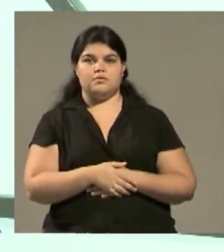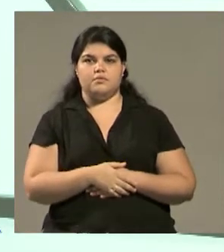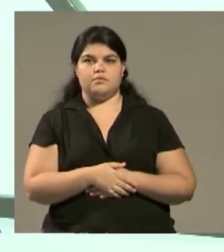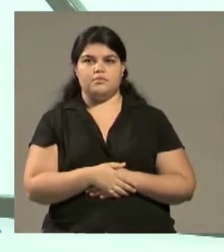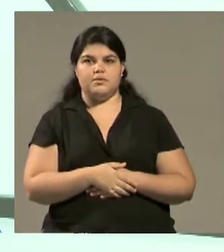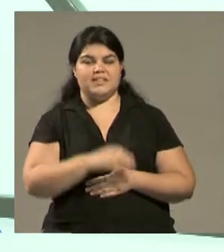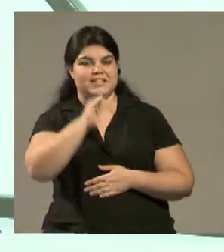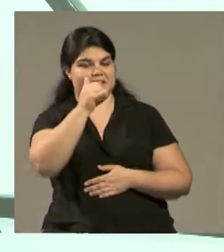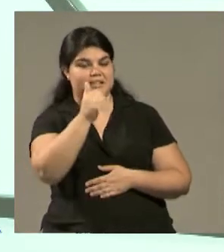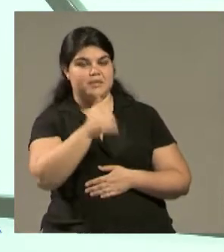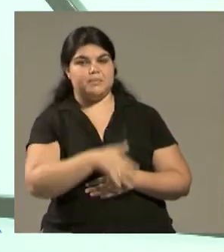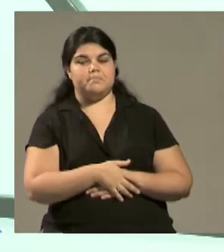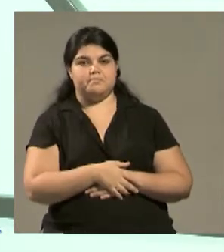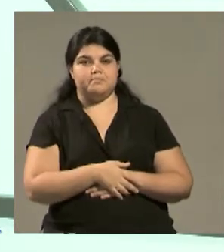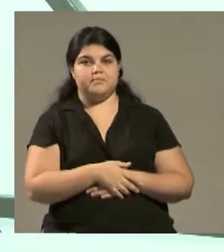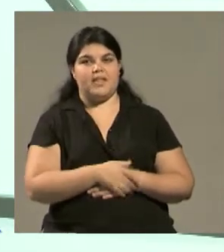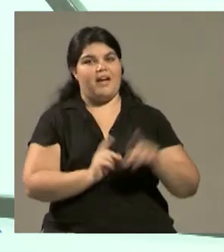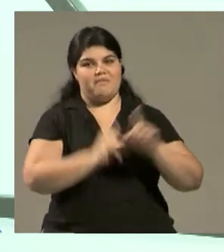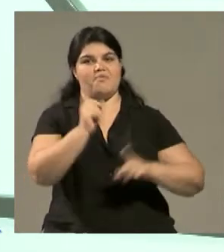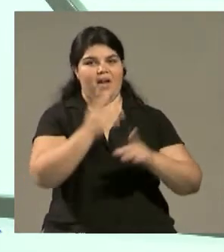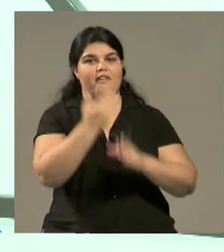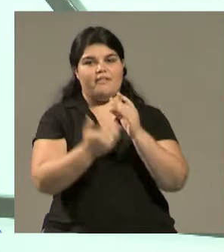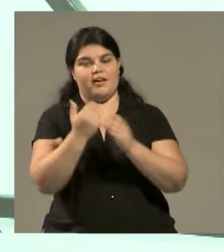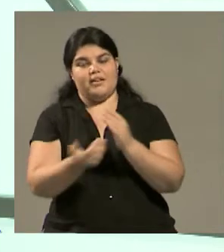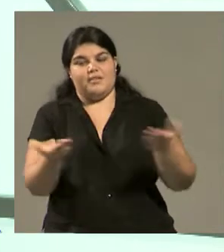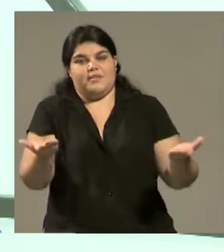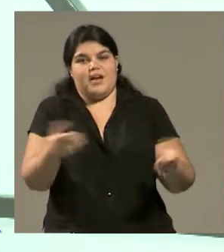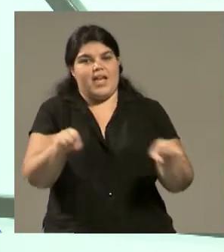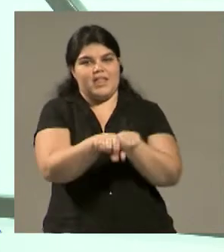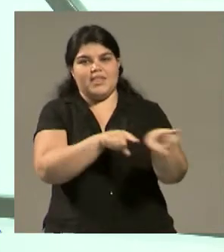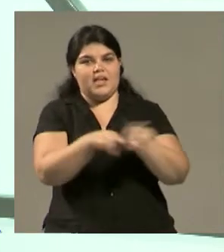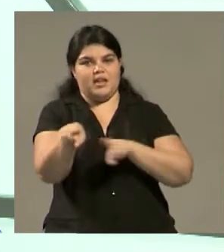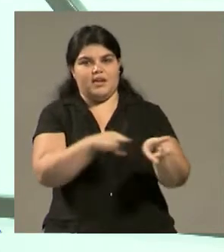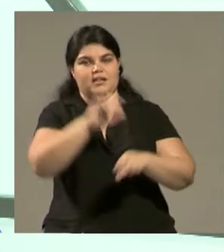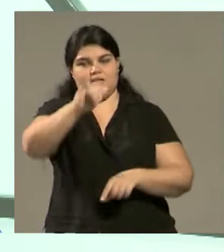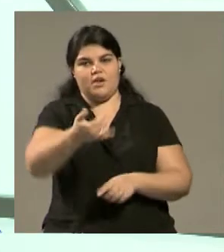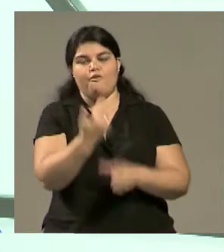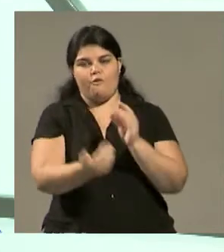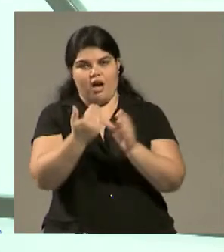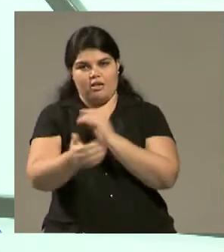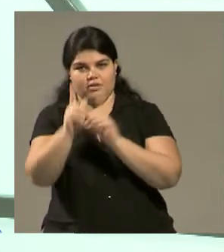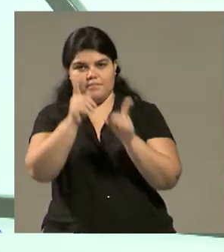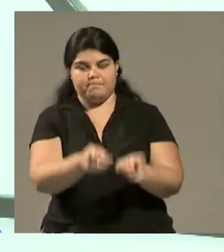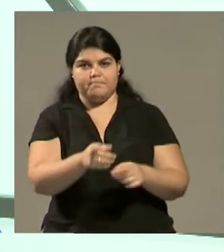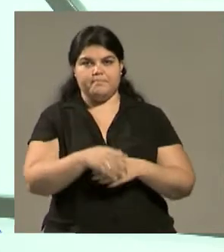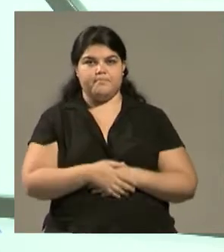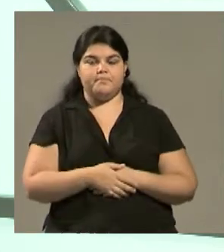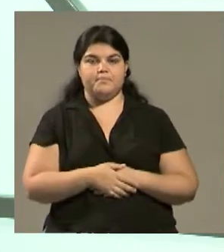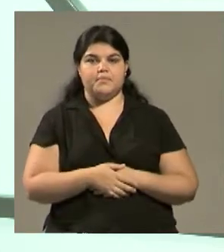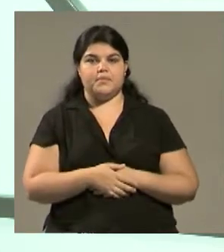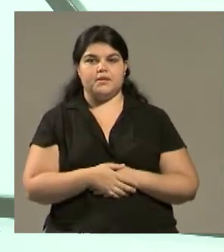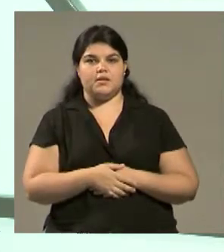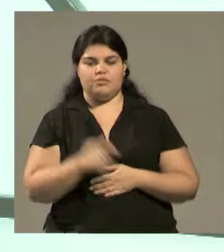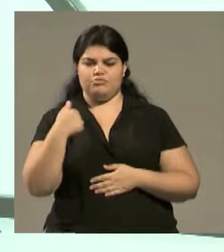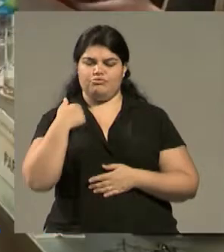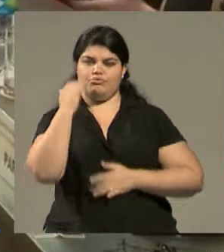Así es, bueno, entre las fallas que tenemos es justamente el internet acá en Venezuela. Te comentaba que entre